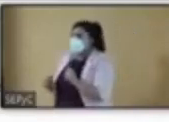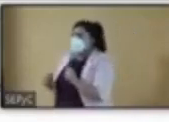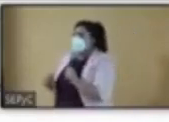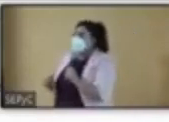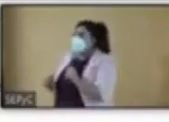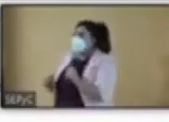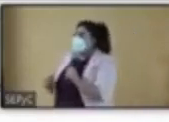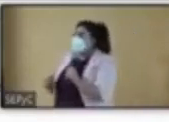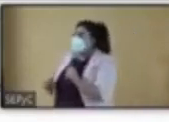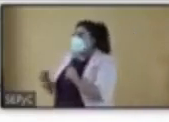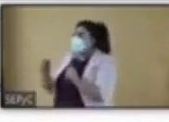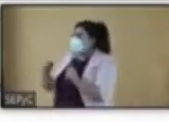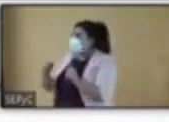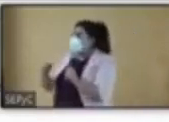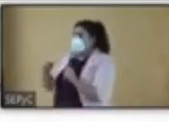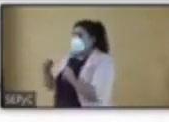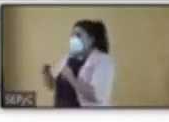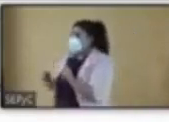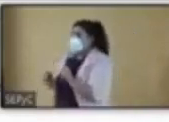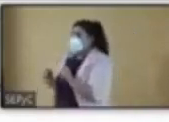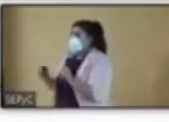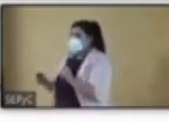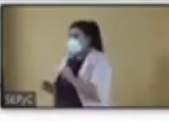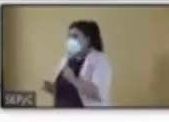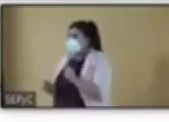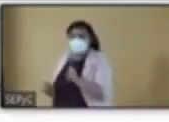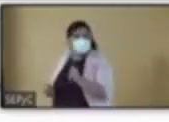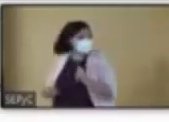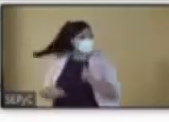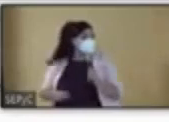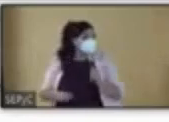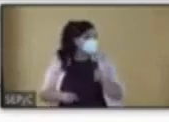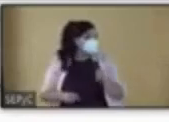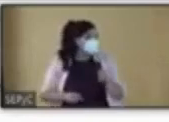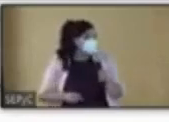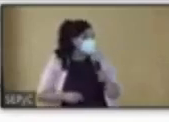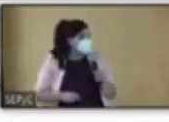módulos como vehículos, bienes inmuebles y bienes muebles.